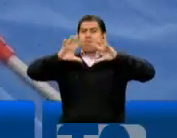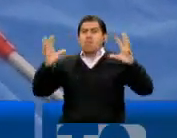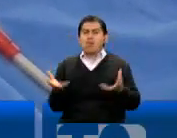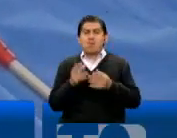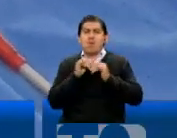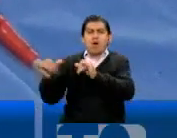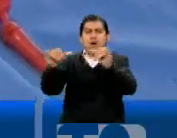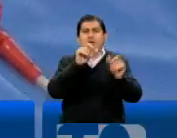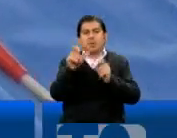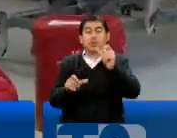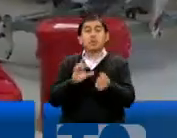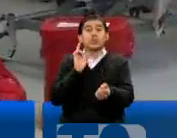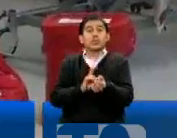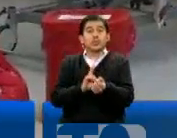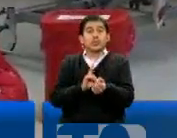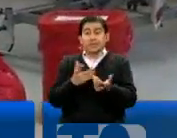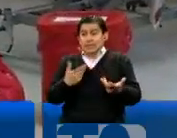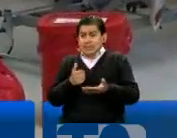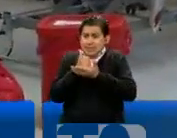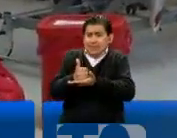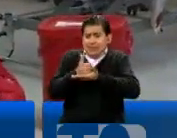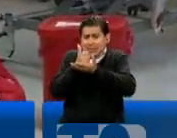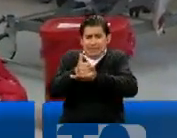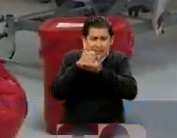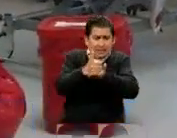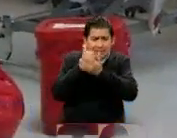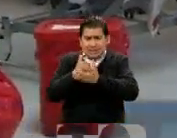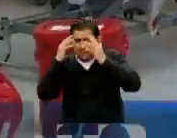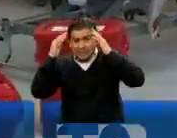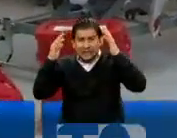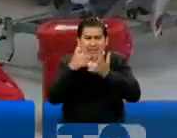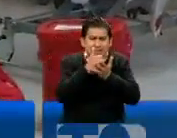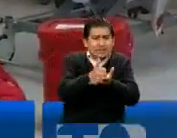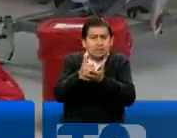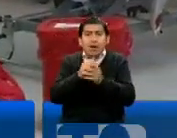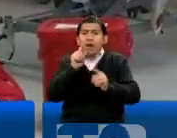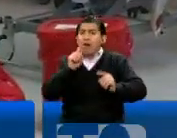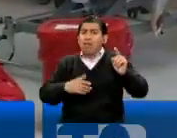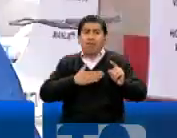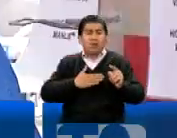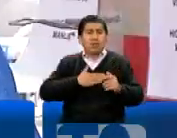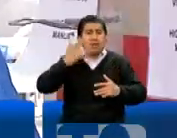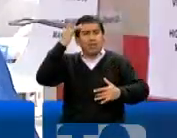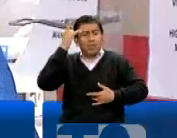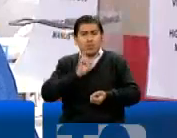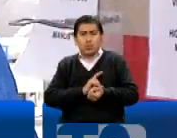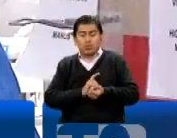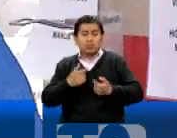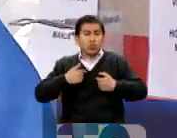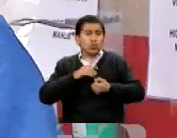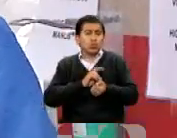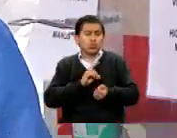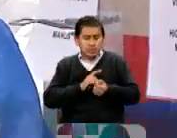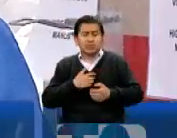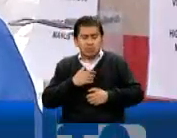y a la cual el personal médico del país ha batallado de forma incansable incluso a costa de su propio bienestar para nosotros como médicos